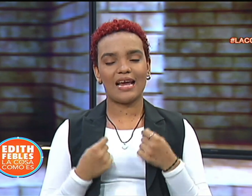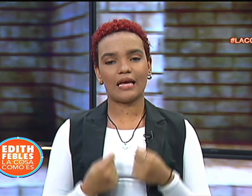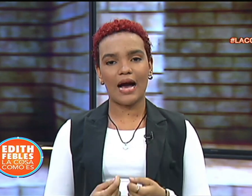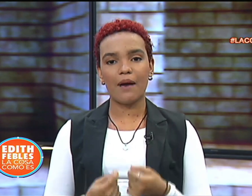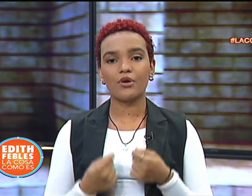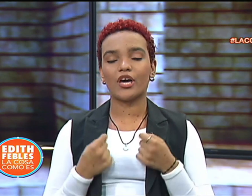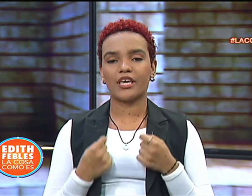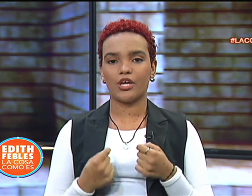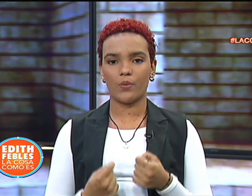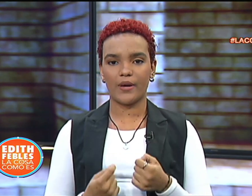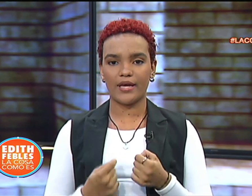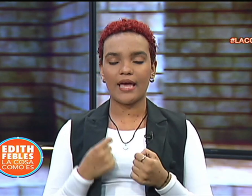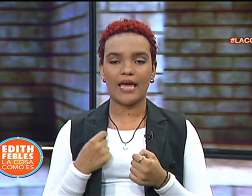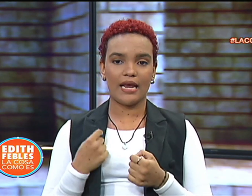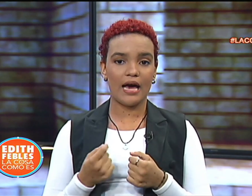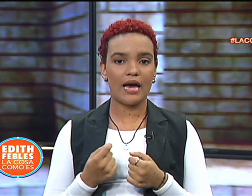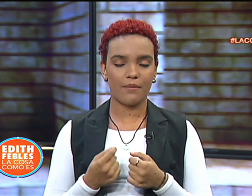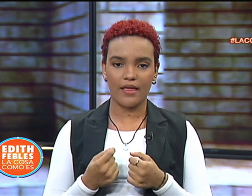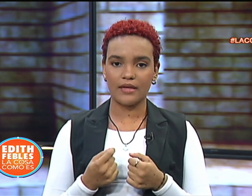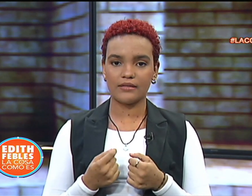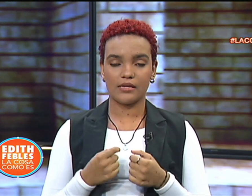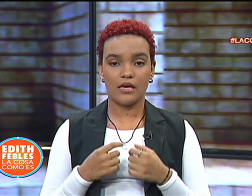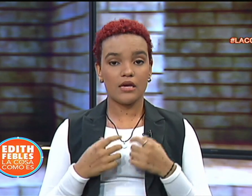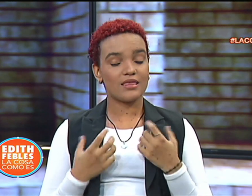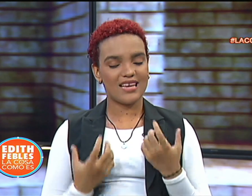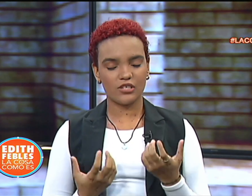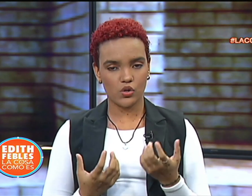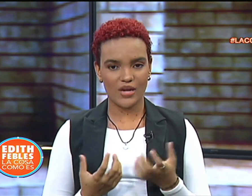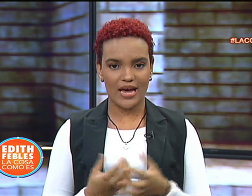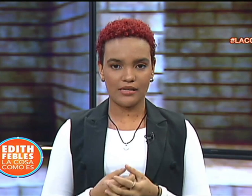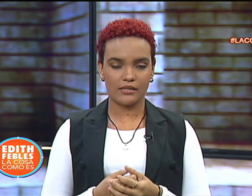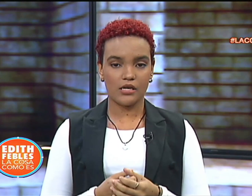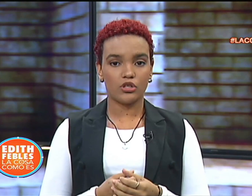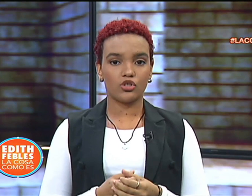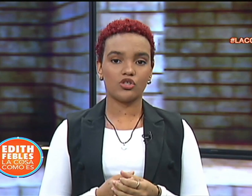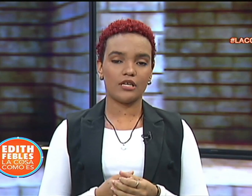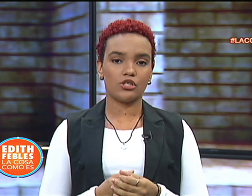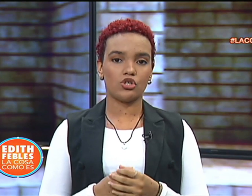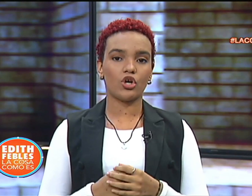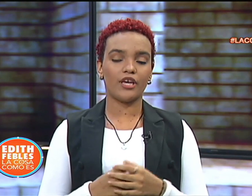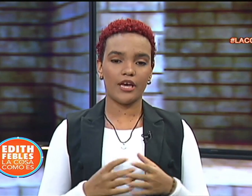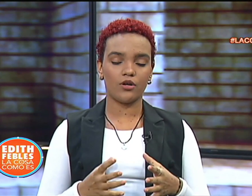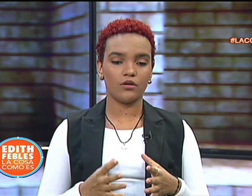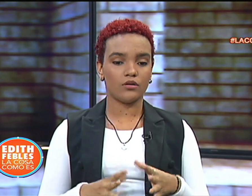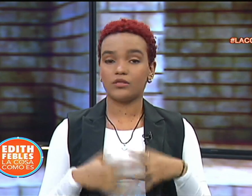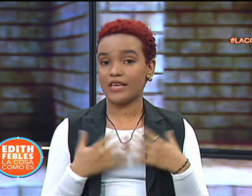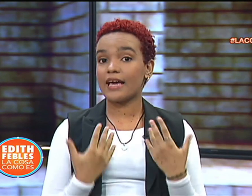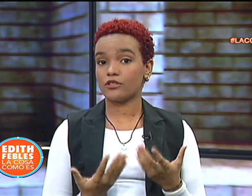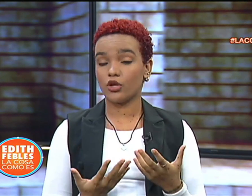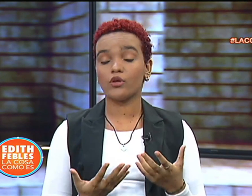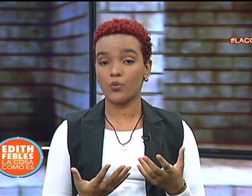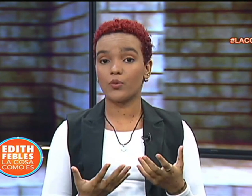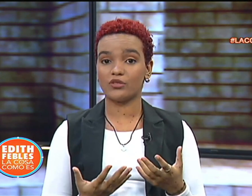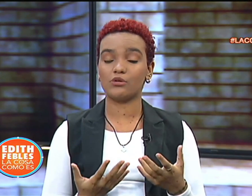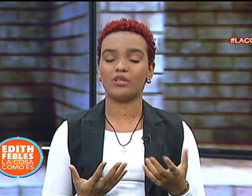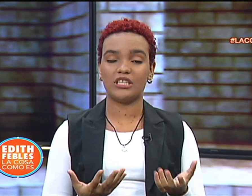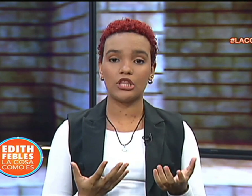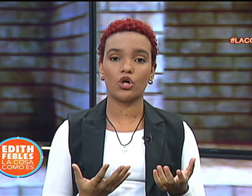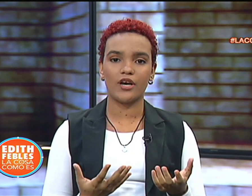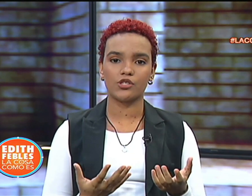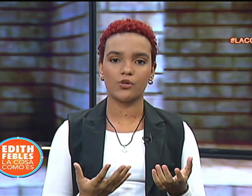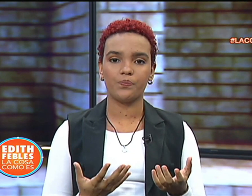hacer el cambio que quiero ver en las armadas nacionales entonces yo quiero sé que todo es un proceso